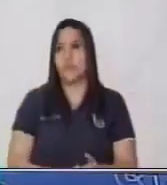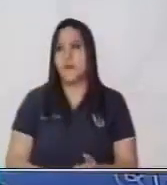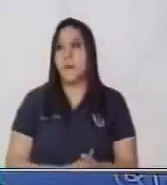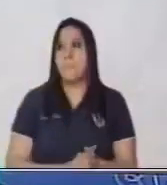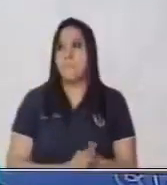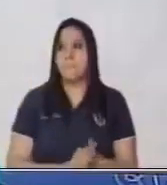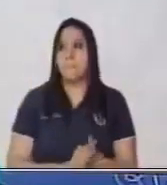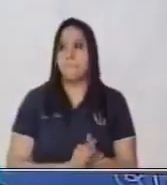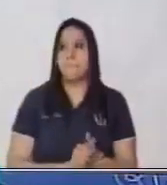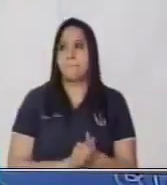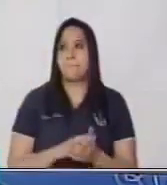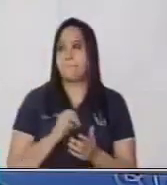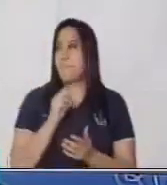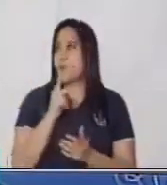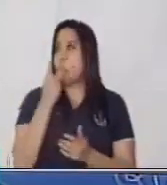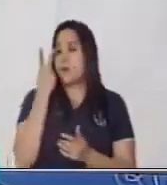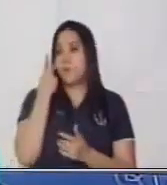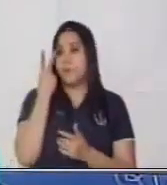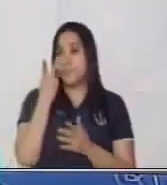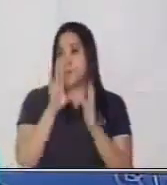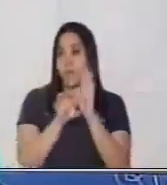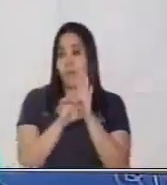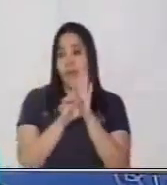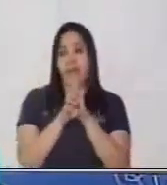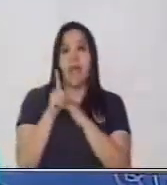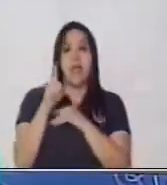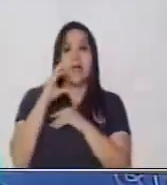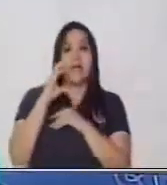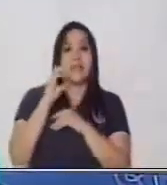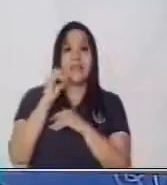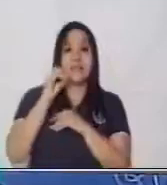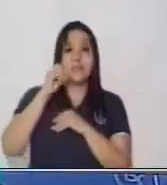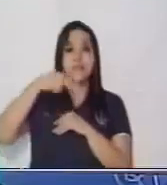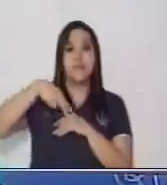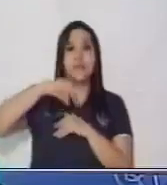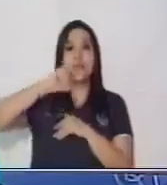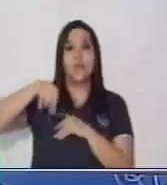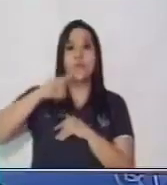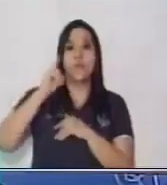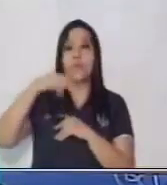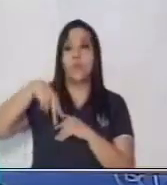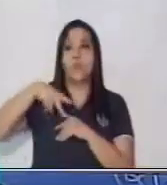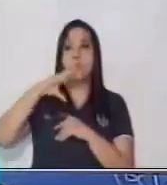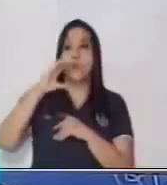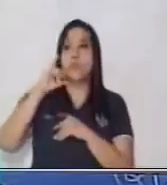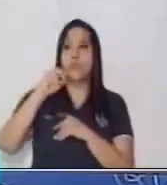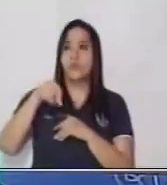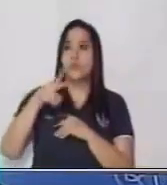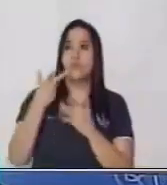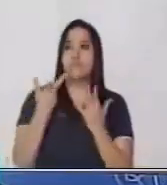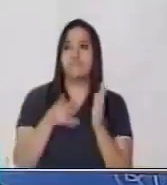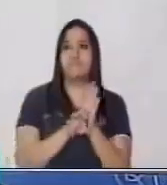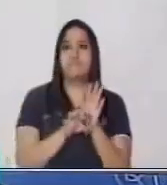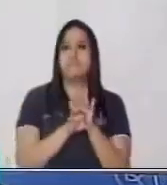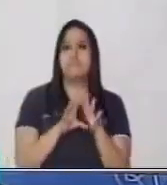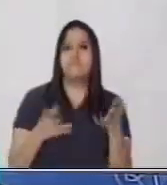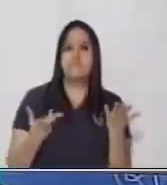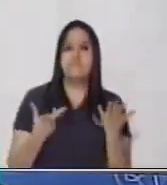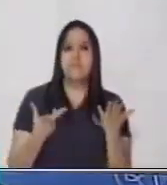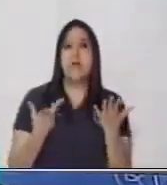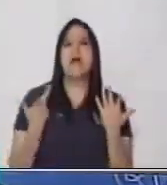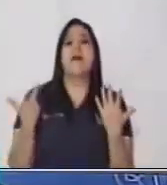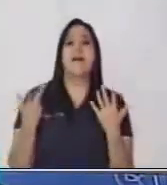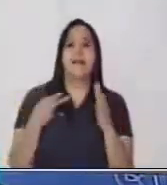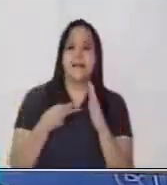¿Sí? Ok. De hecho, las conjunciones, la función es